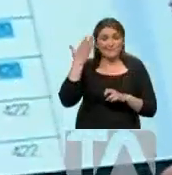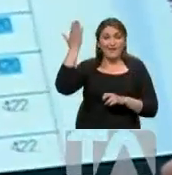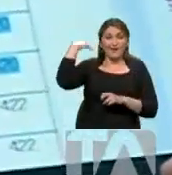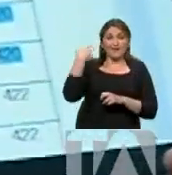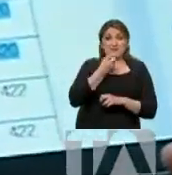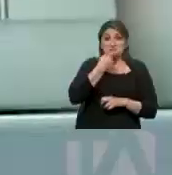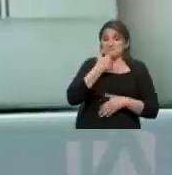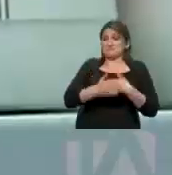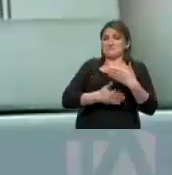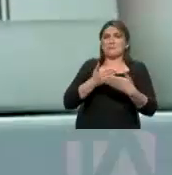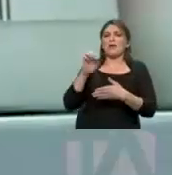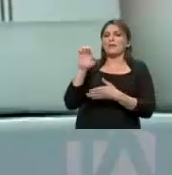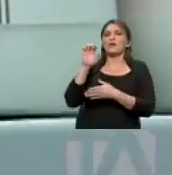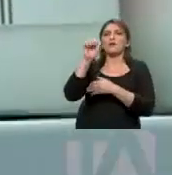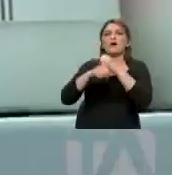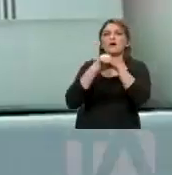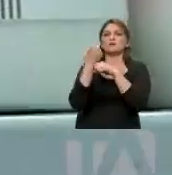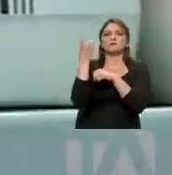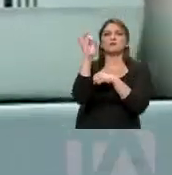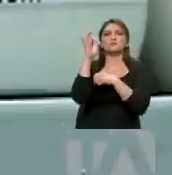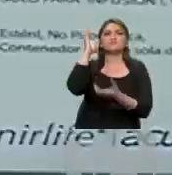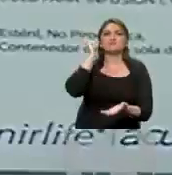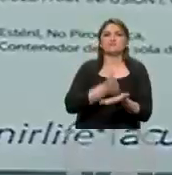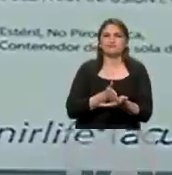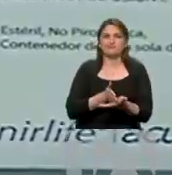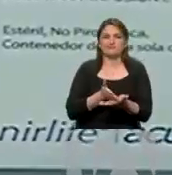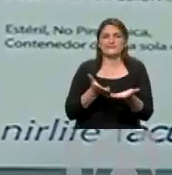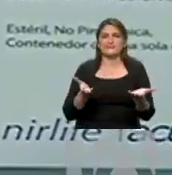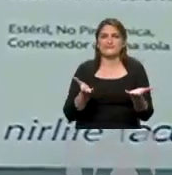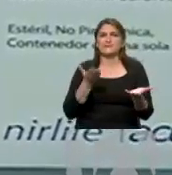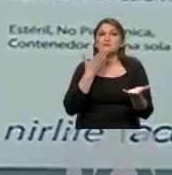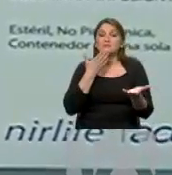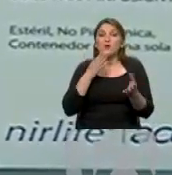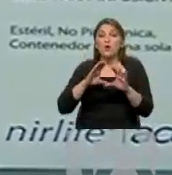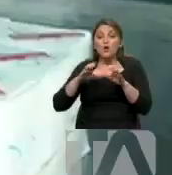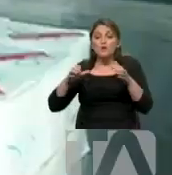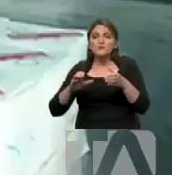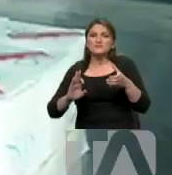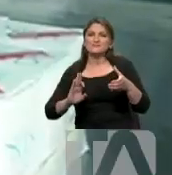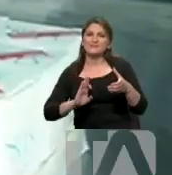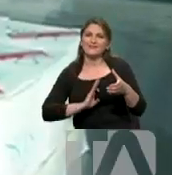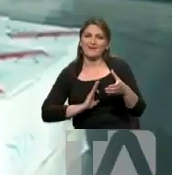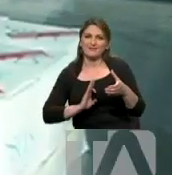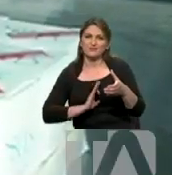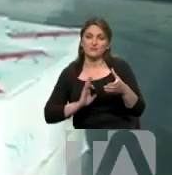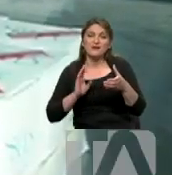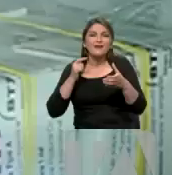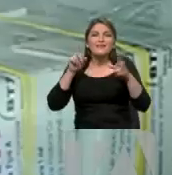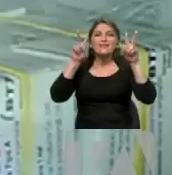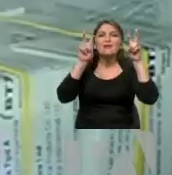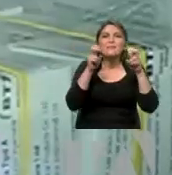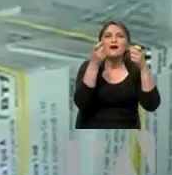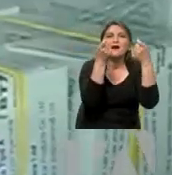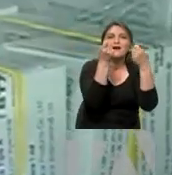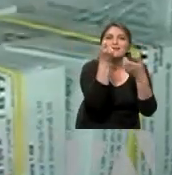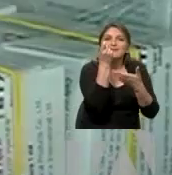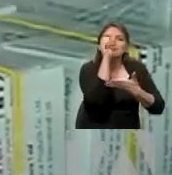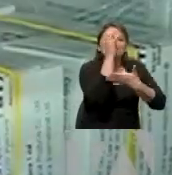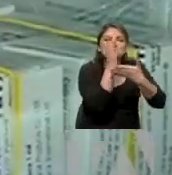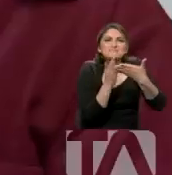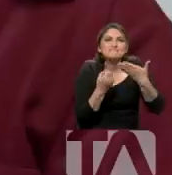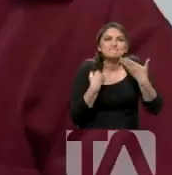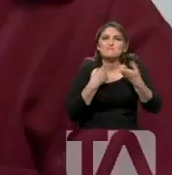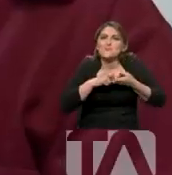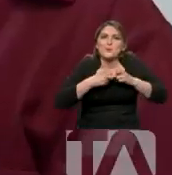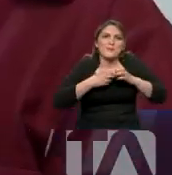del 2018. Lo que sí deja claro es que esta comisión actúa técnicamente. Los problemas que existan por recursos económicos, a ellos no les